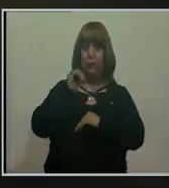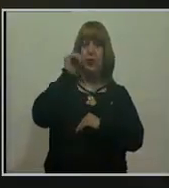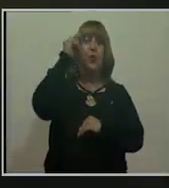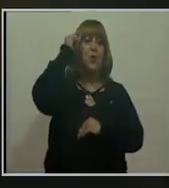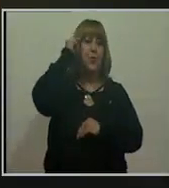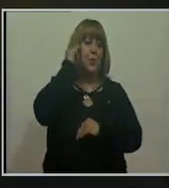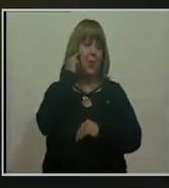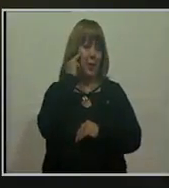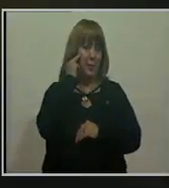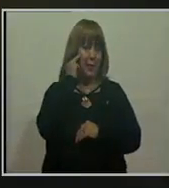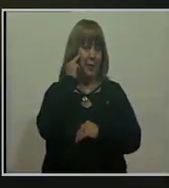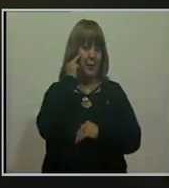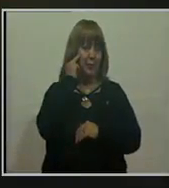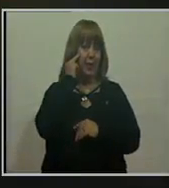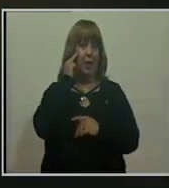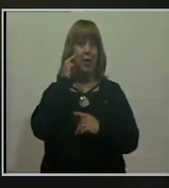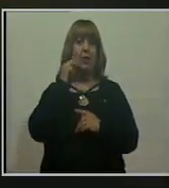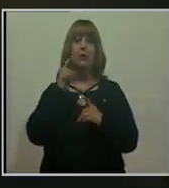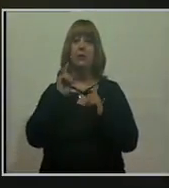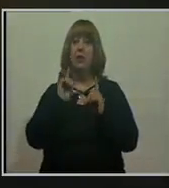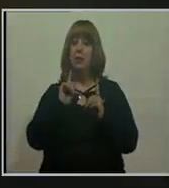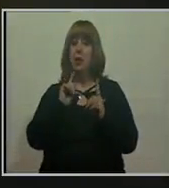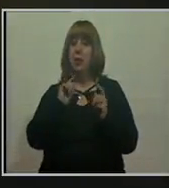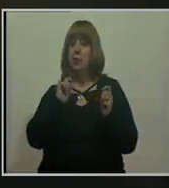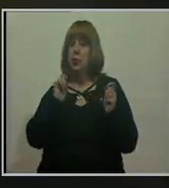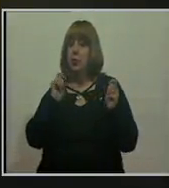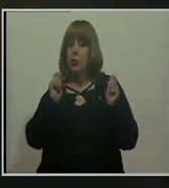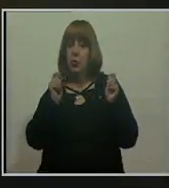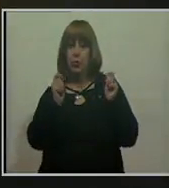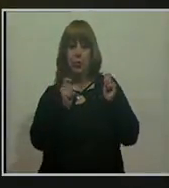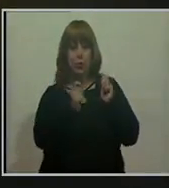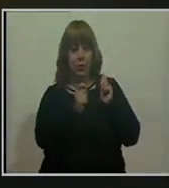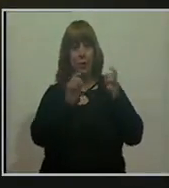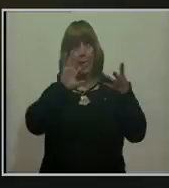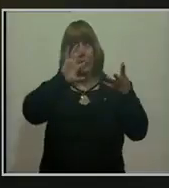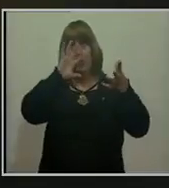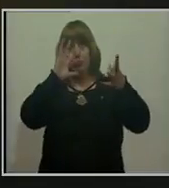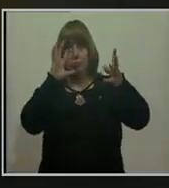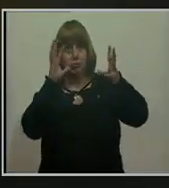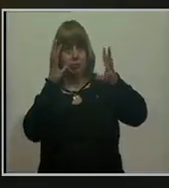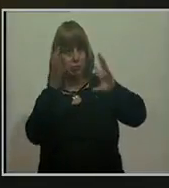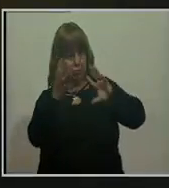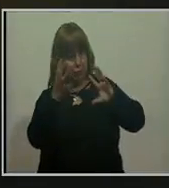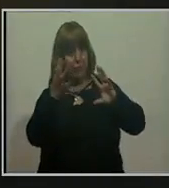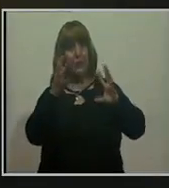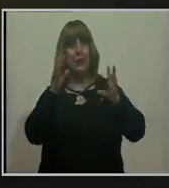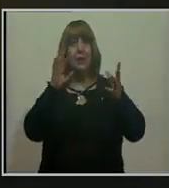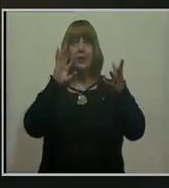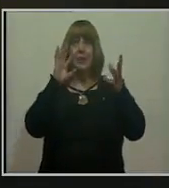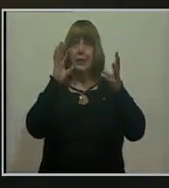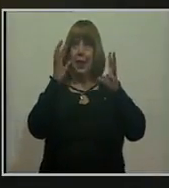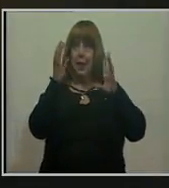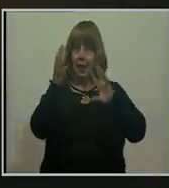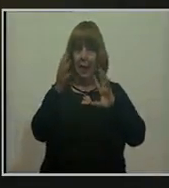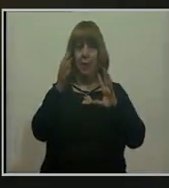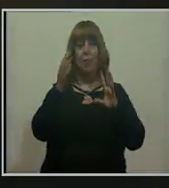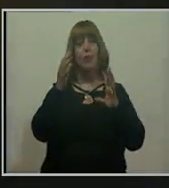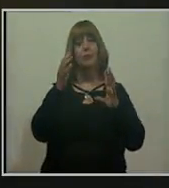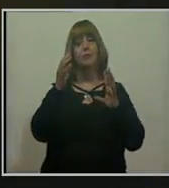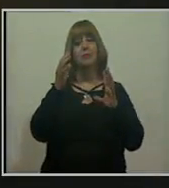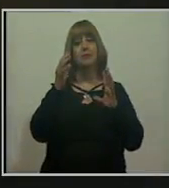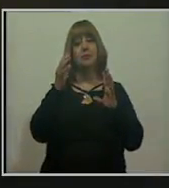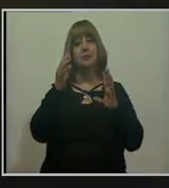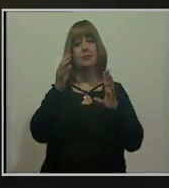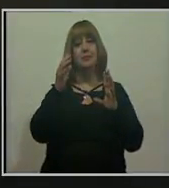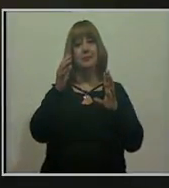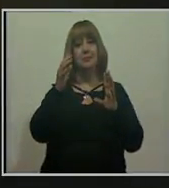9 grados. Y cambia el clima a partir del tiempo. El tiempo. El clima es otra,